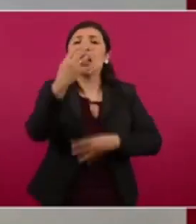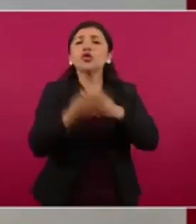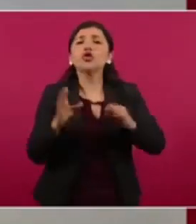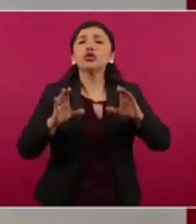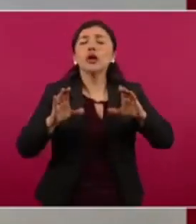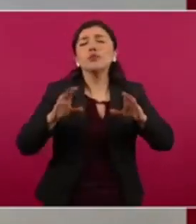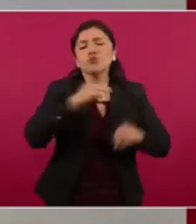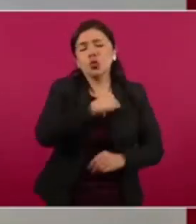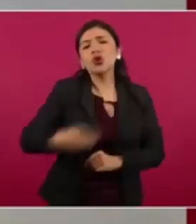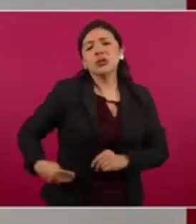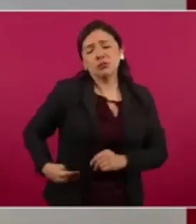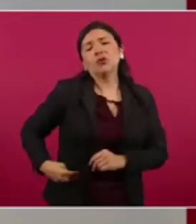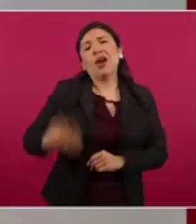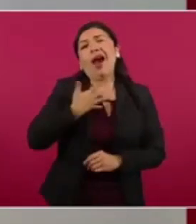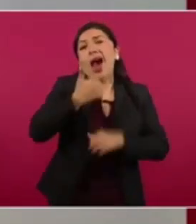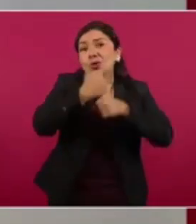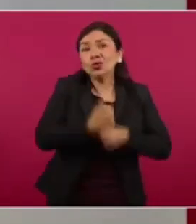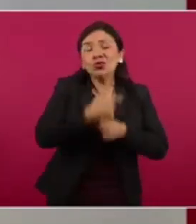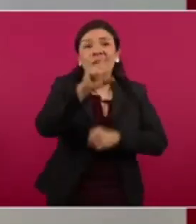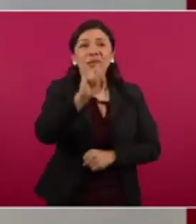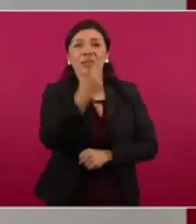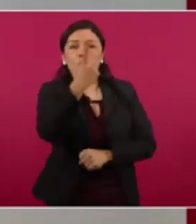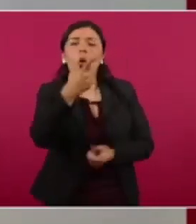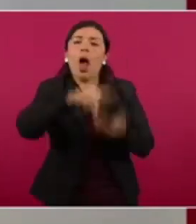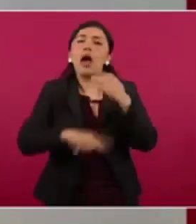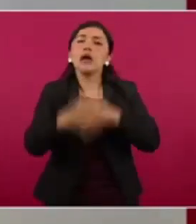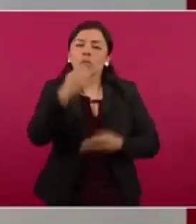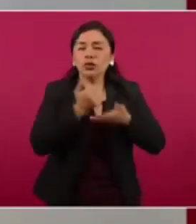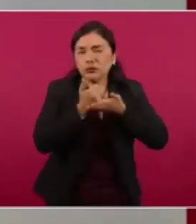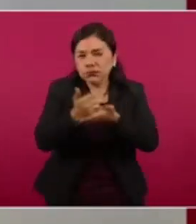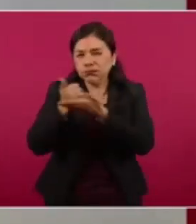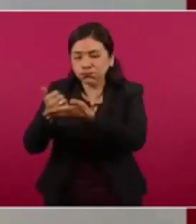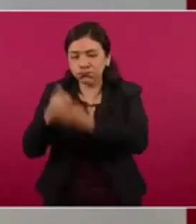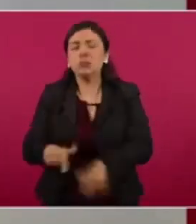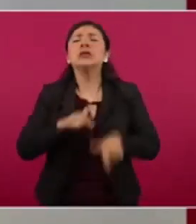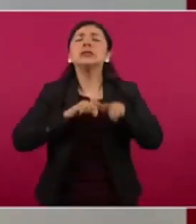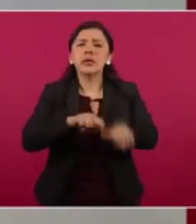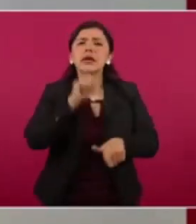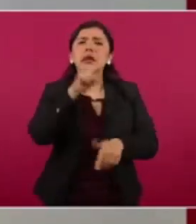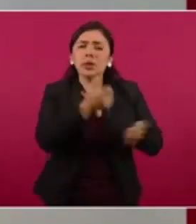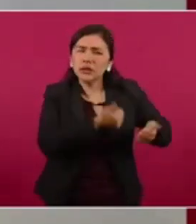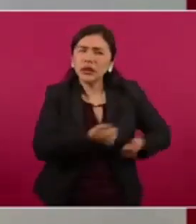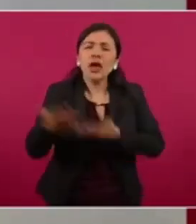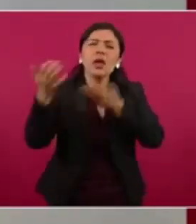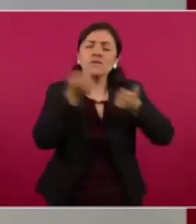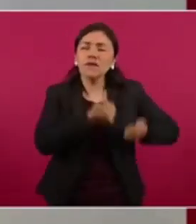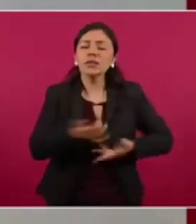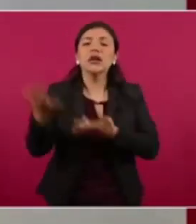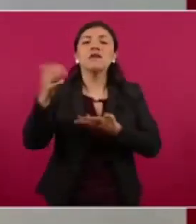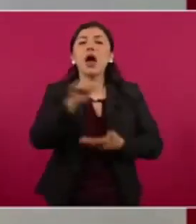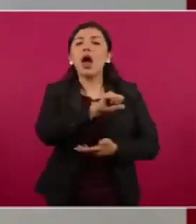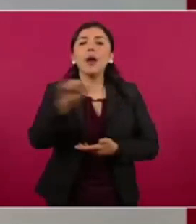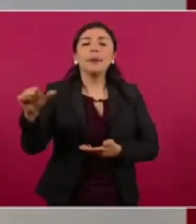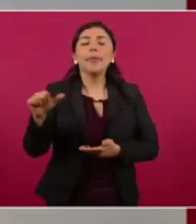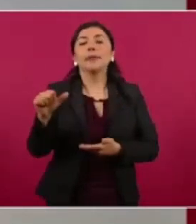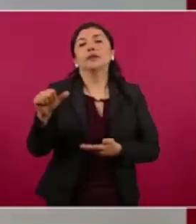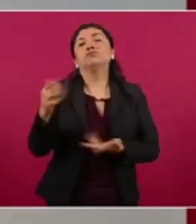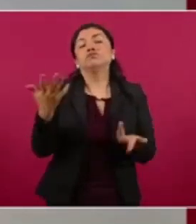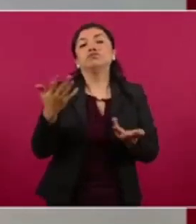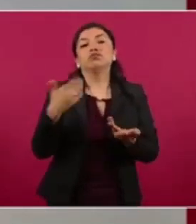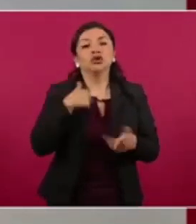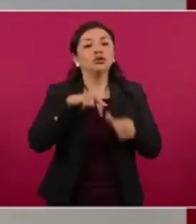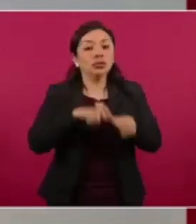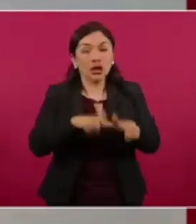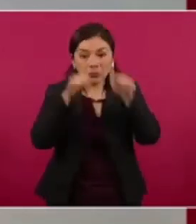31 afectados por el huracán. Continuamos con la distribución, señor presidente. Vamos a